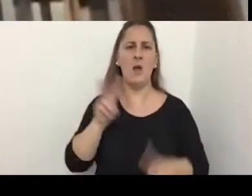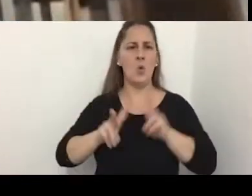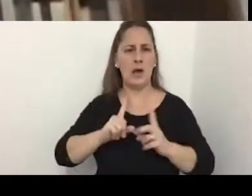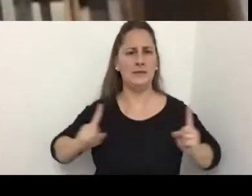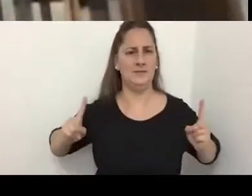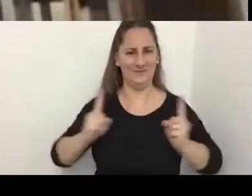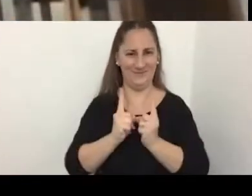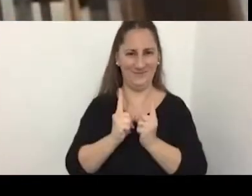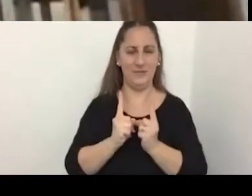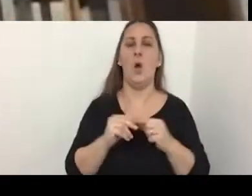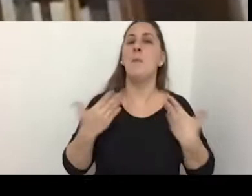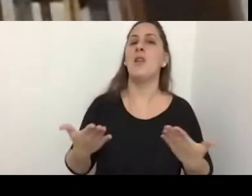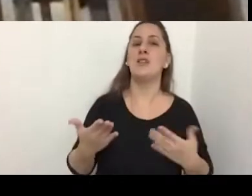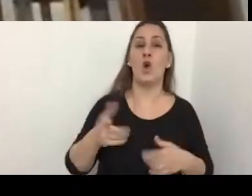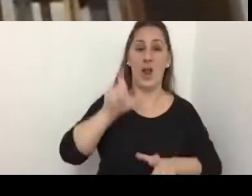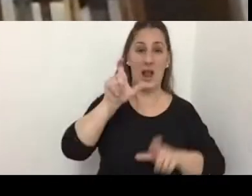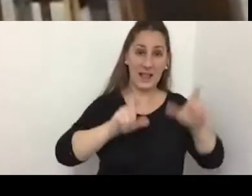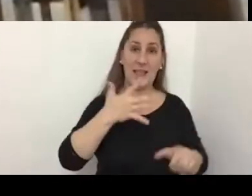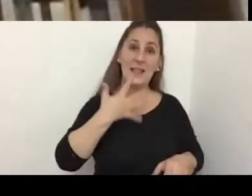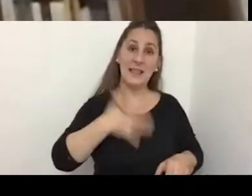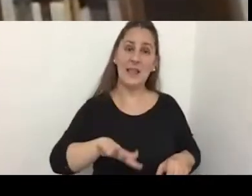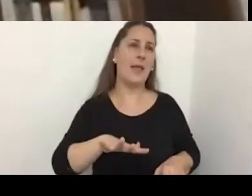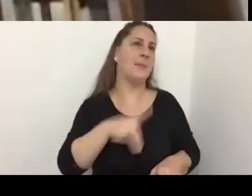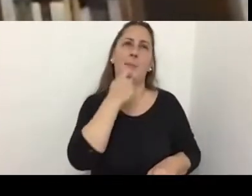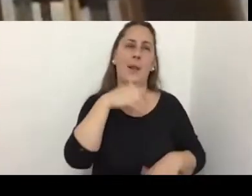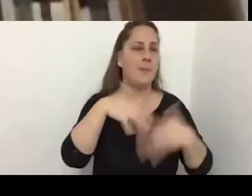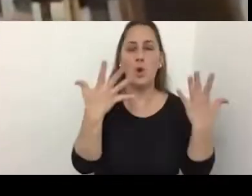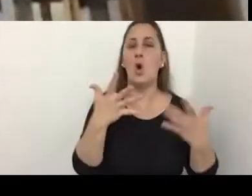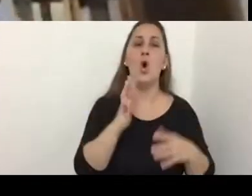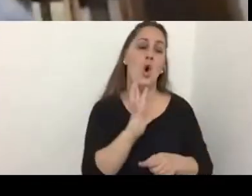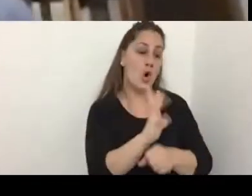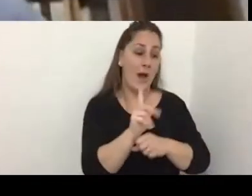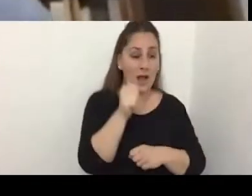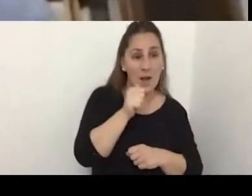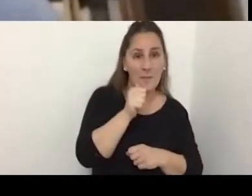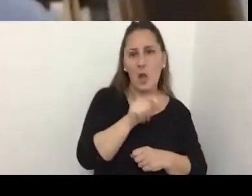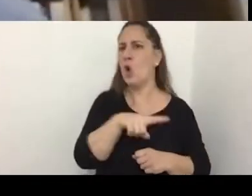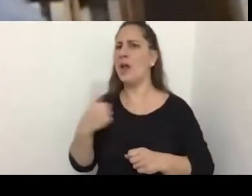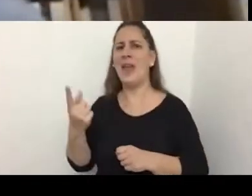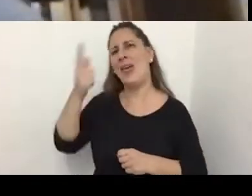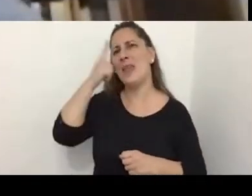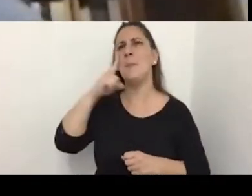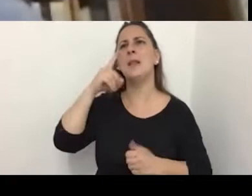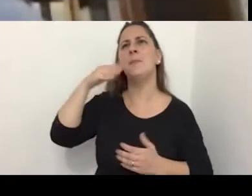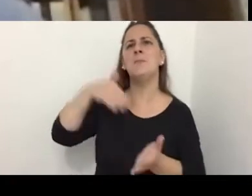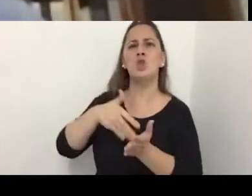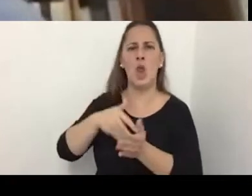más fácil que la gente entienda que alguien se robó un caramelo a que se robó 10.000 millones de dólares.